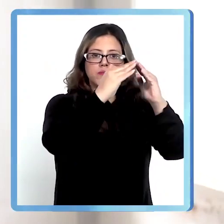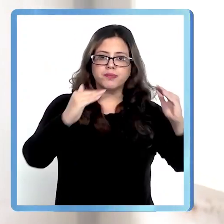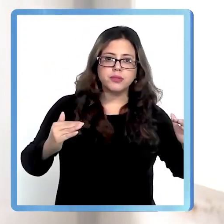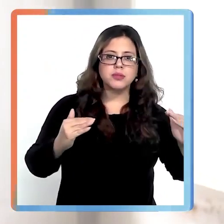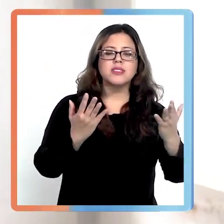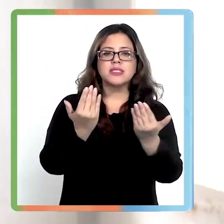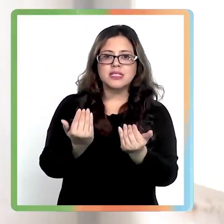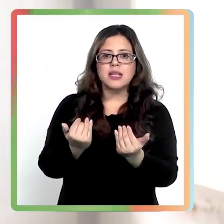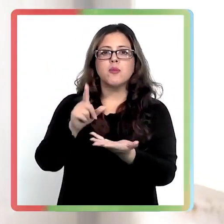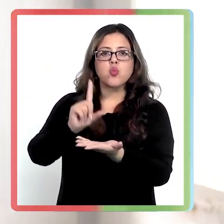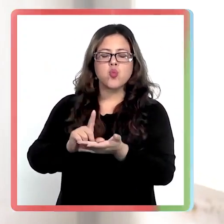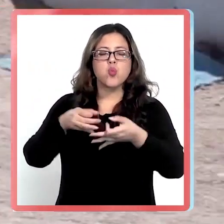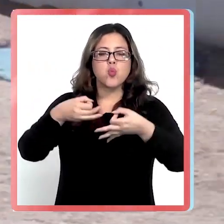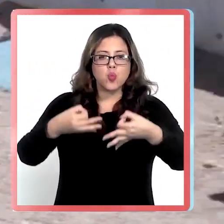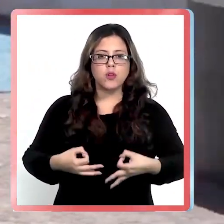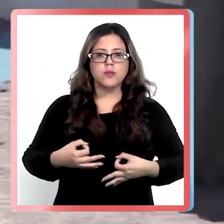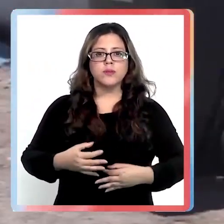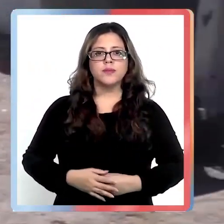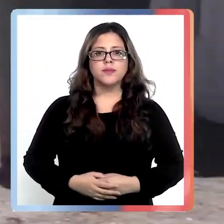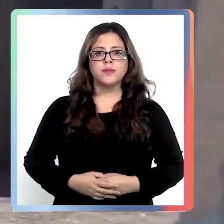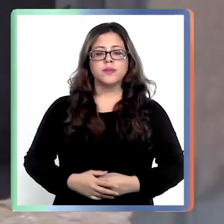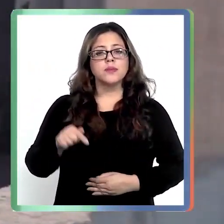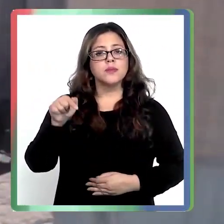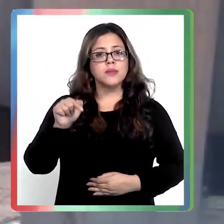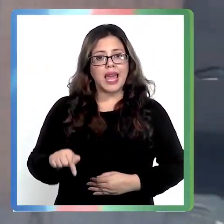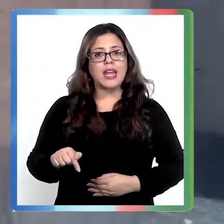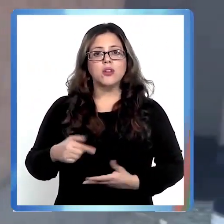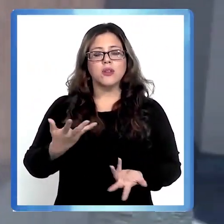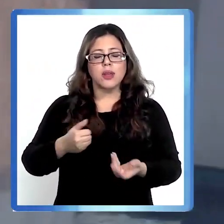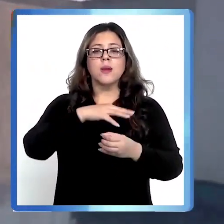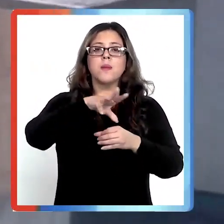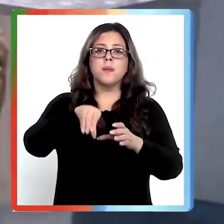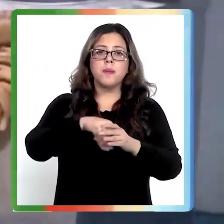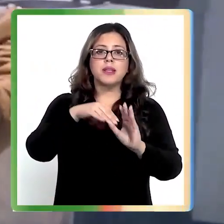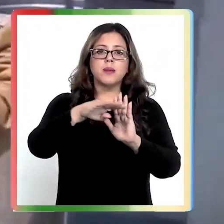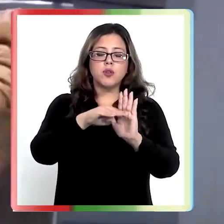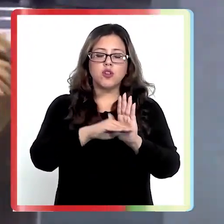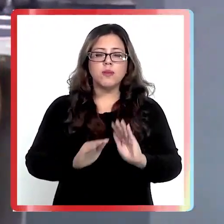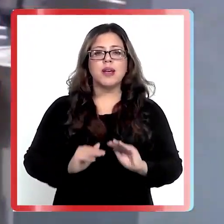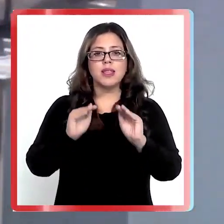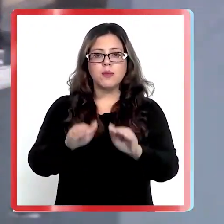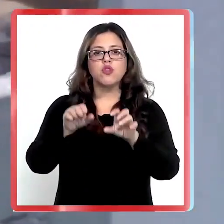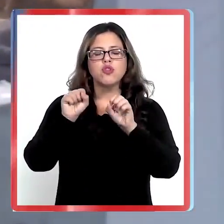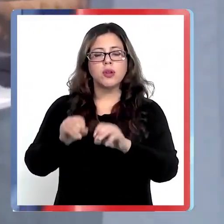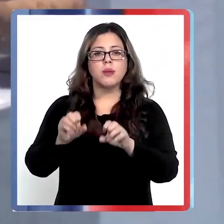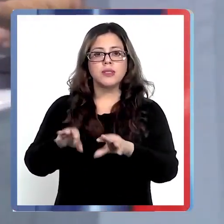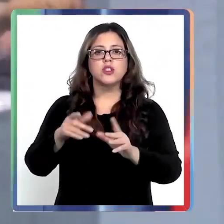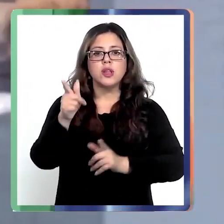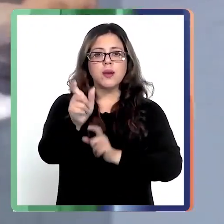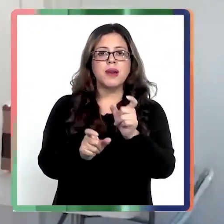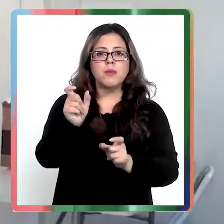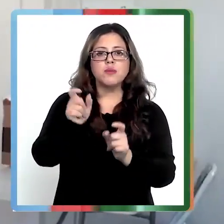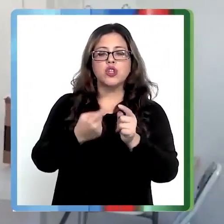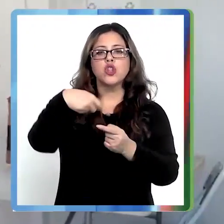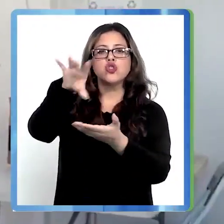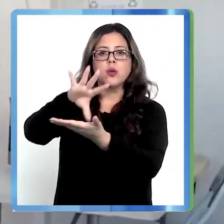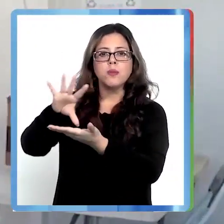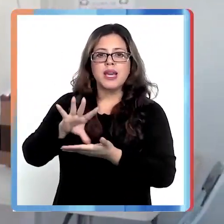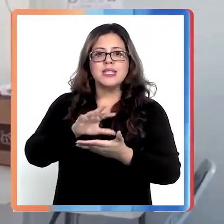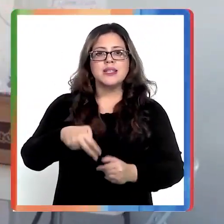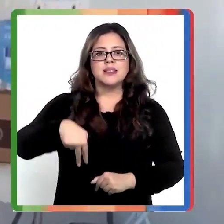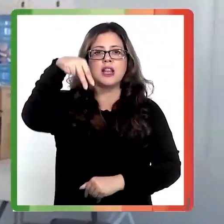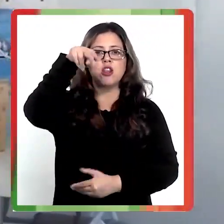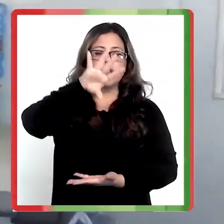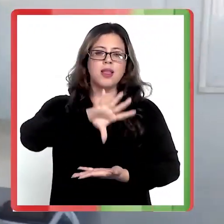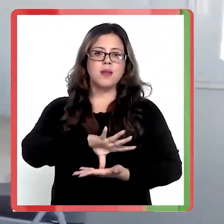residencia, necesitábamos un espacio adecuado. Esta iniciativa forma parte del programa de apoyo y capacitación para personas migrantes